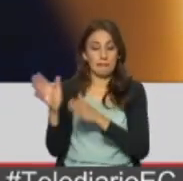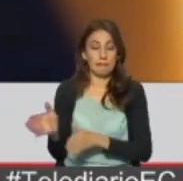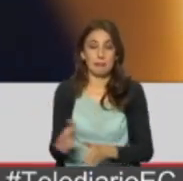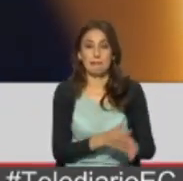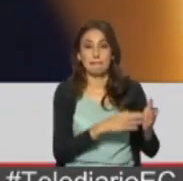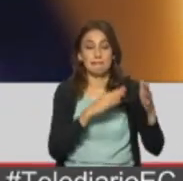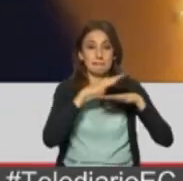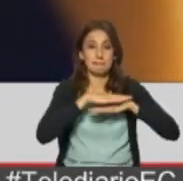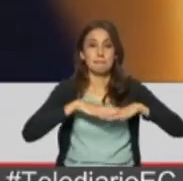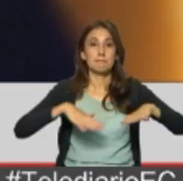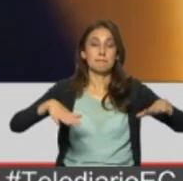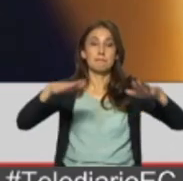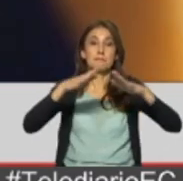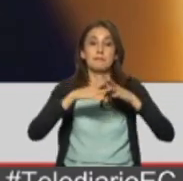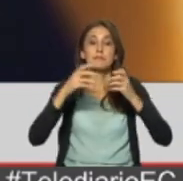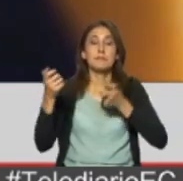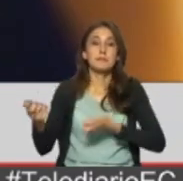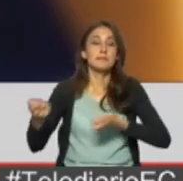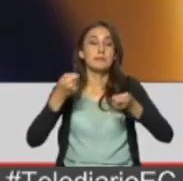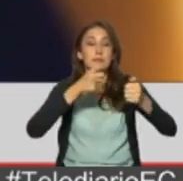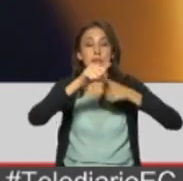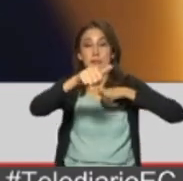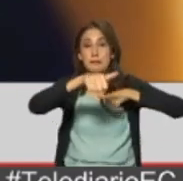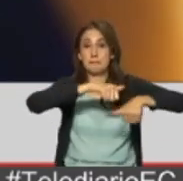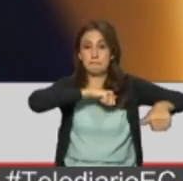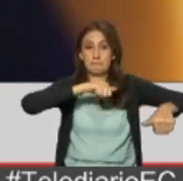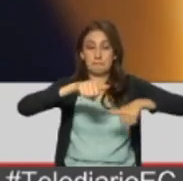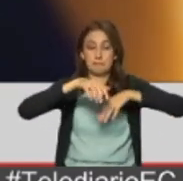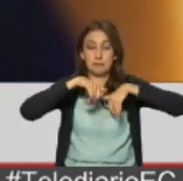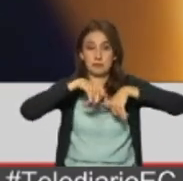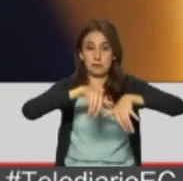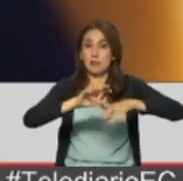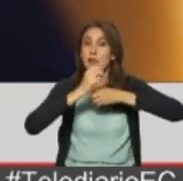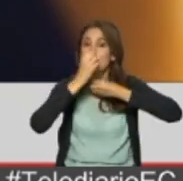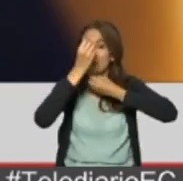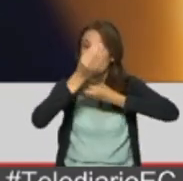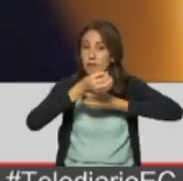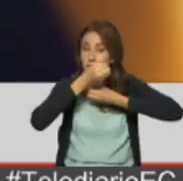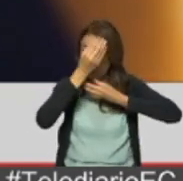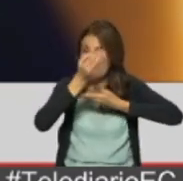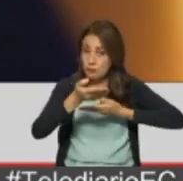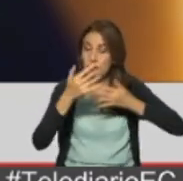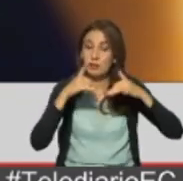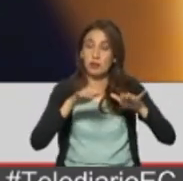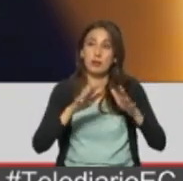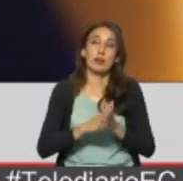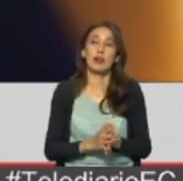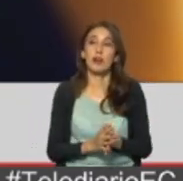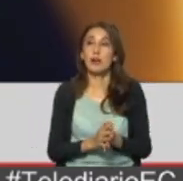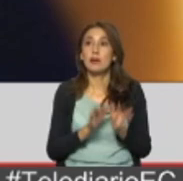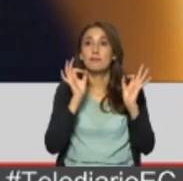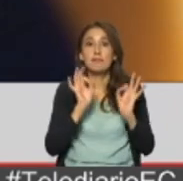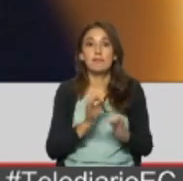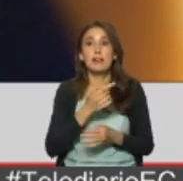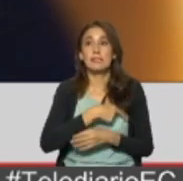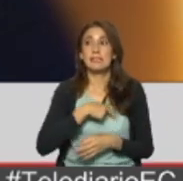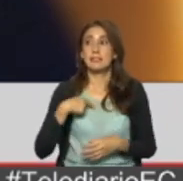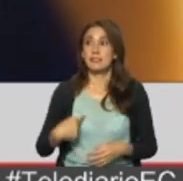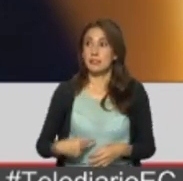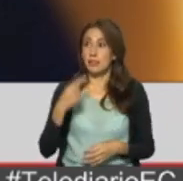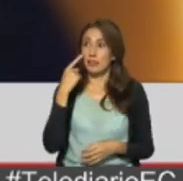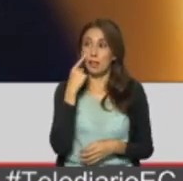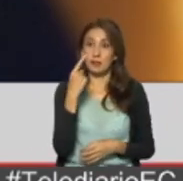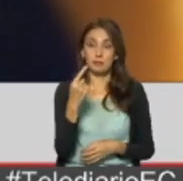las administraciones locales. Nosotros estamos permanentemente informados a través del teléfono. Ajá. De China, posiblemente es el país que tiene la